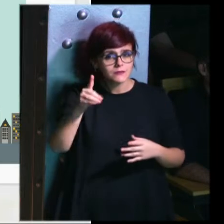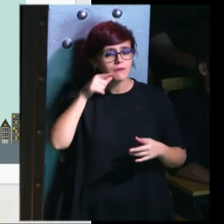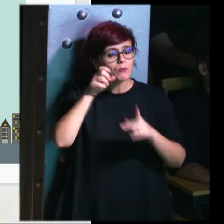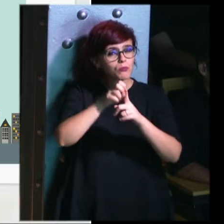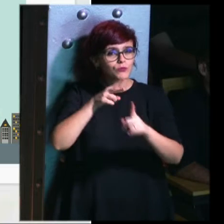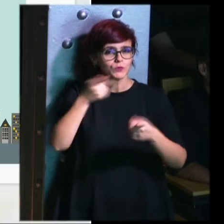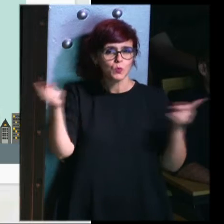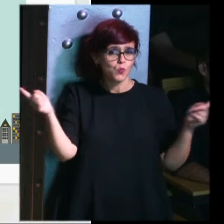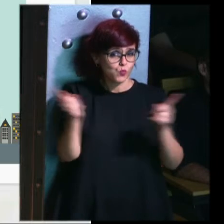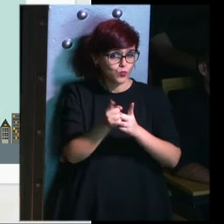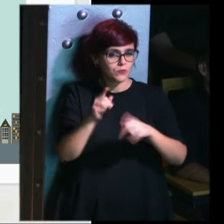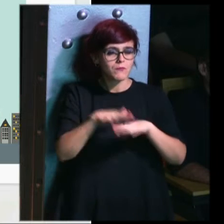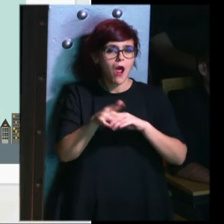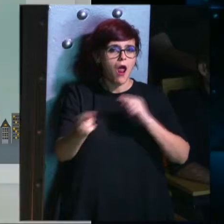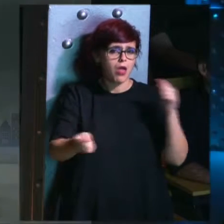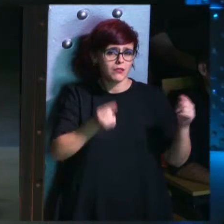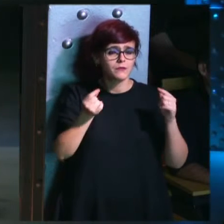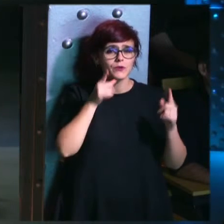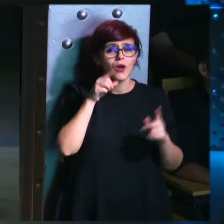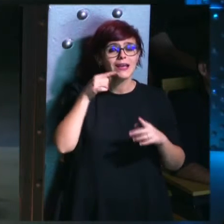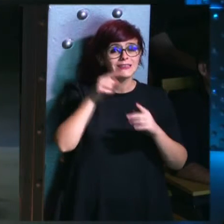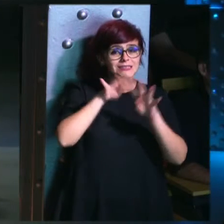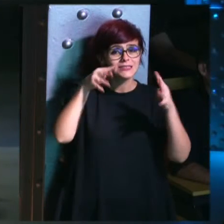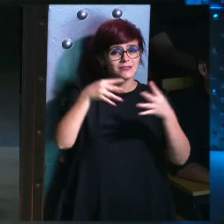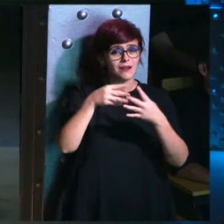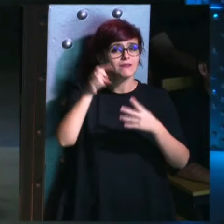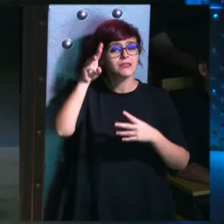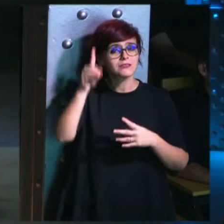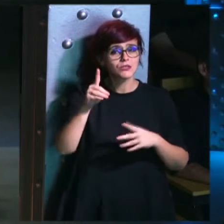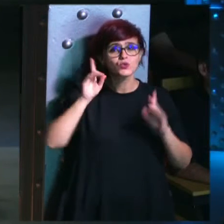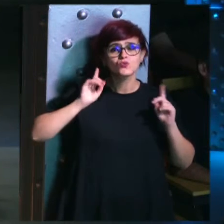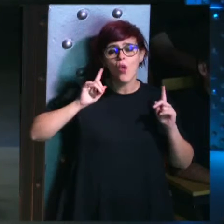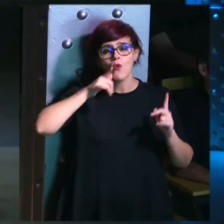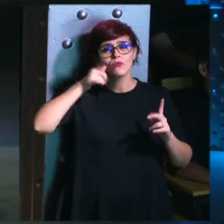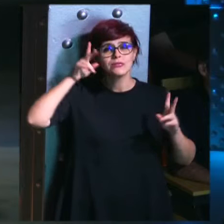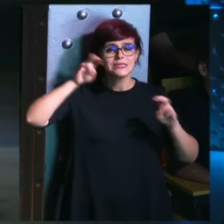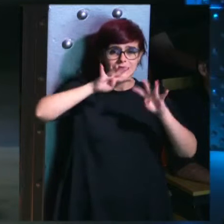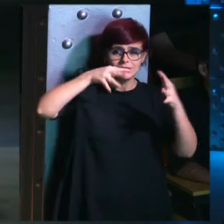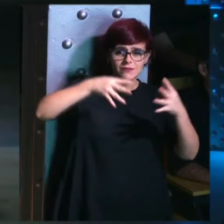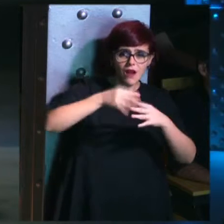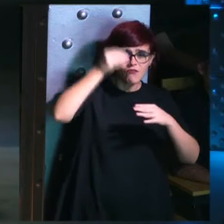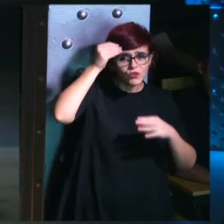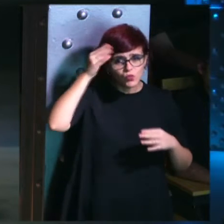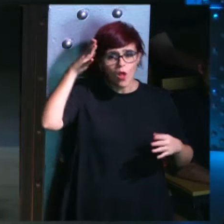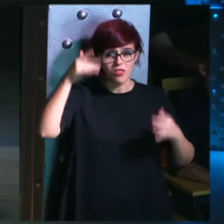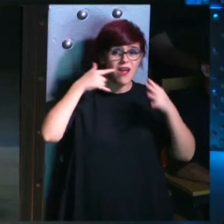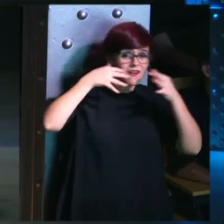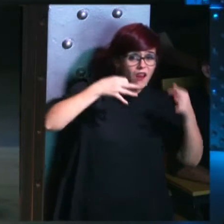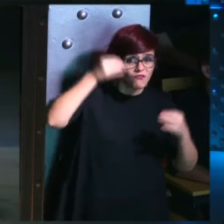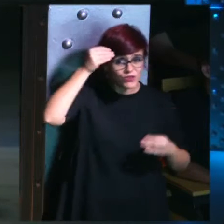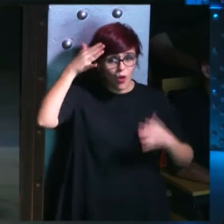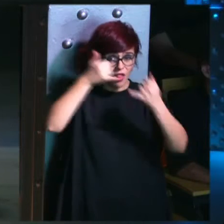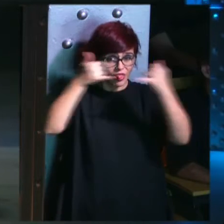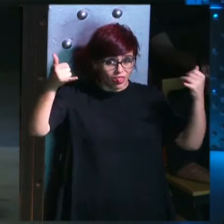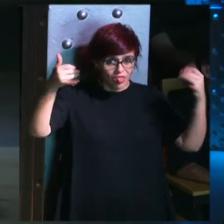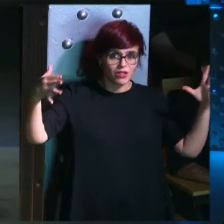perspectiva. Y Internet 3D no solamente es realidad virtual, realidad aumentada, no solamente es ese continuo realidad-virtualidad, sino que también son esas